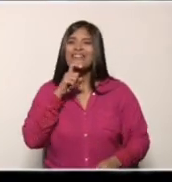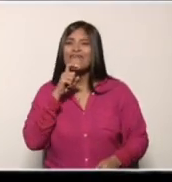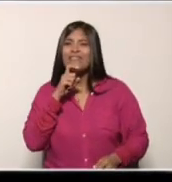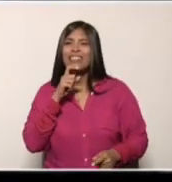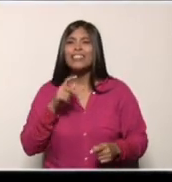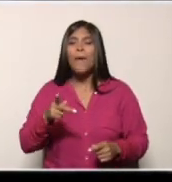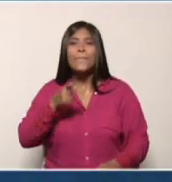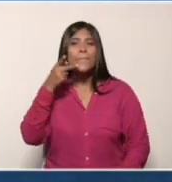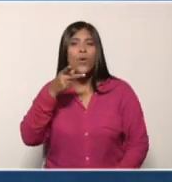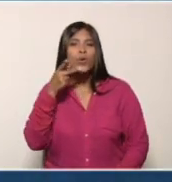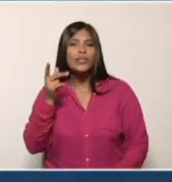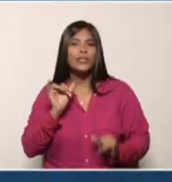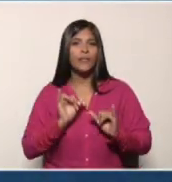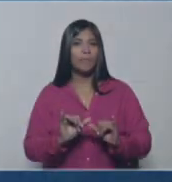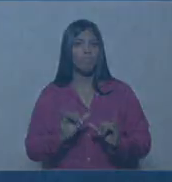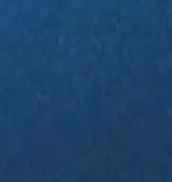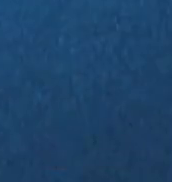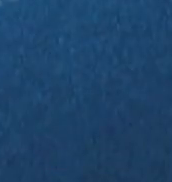de los mismos.